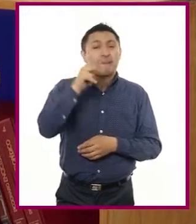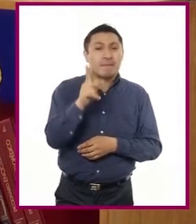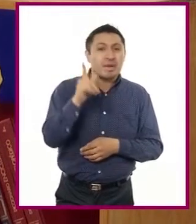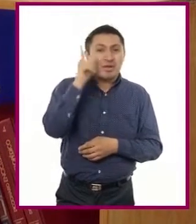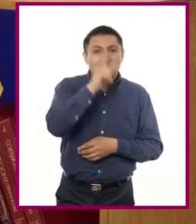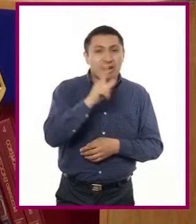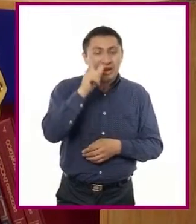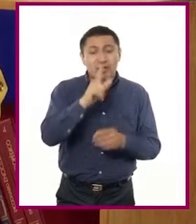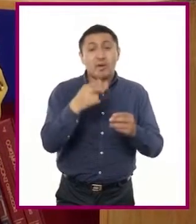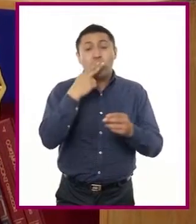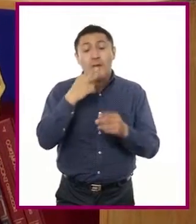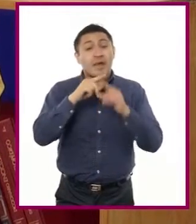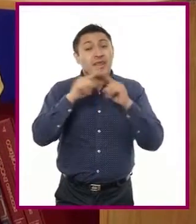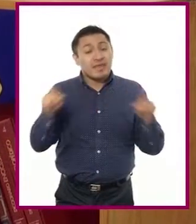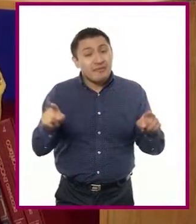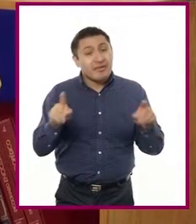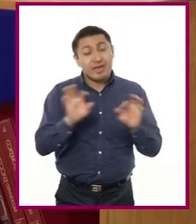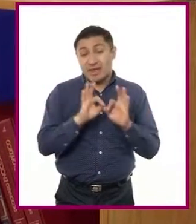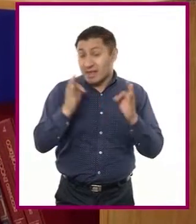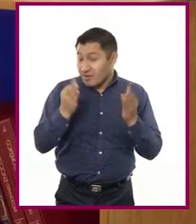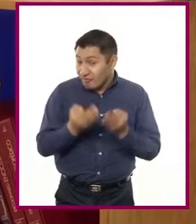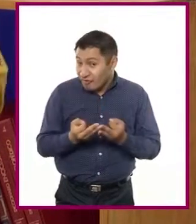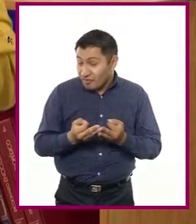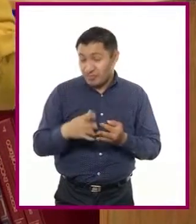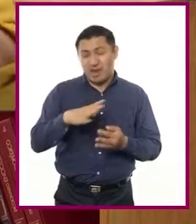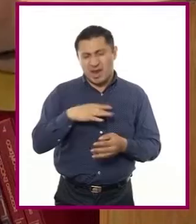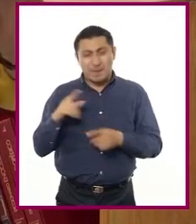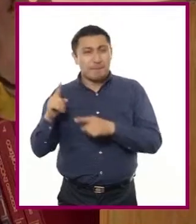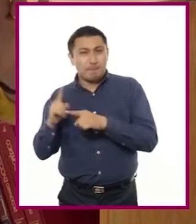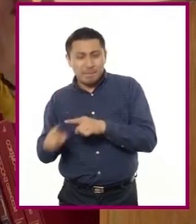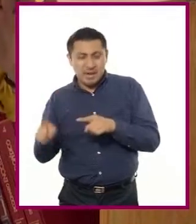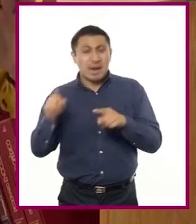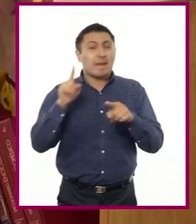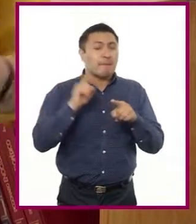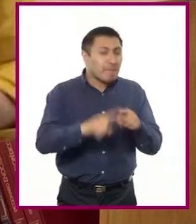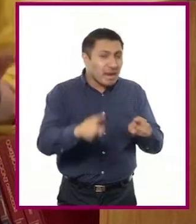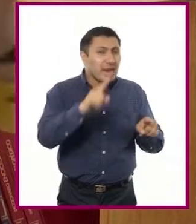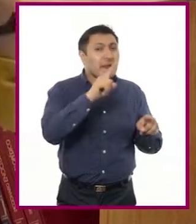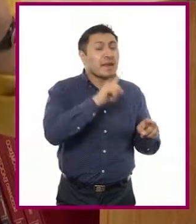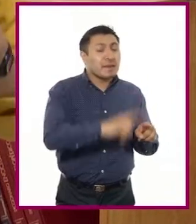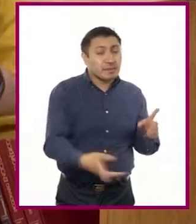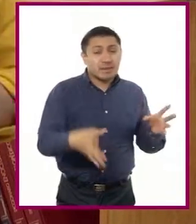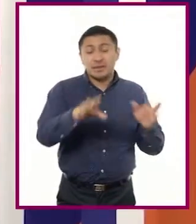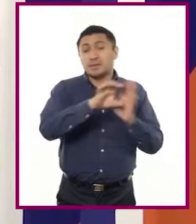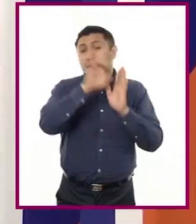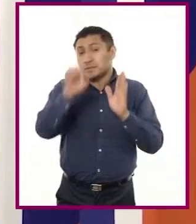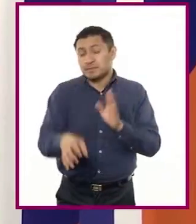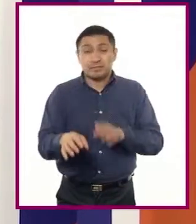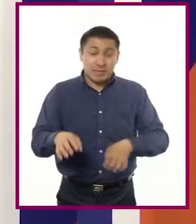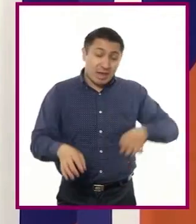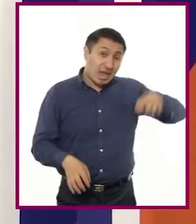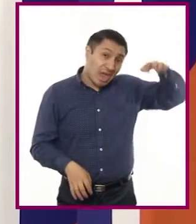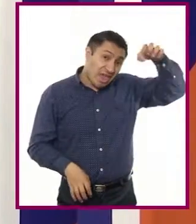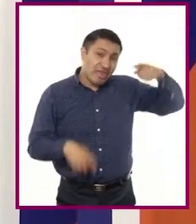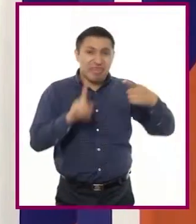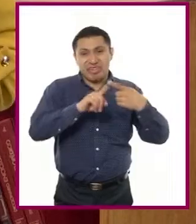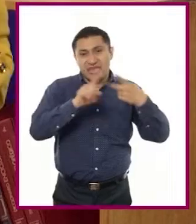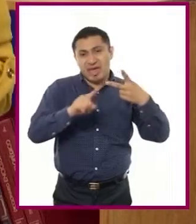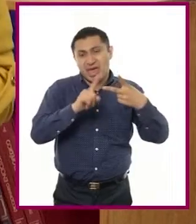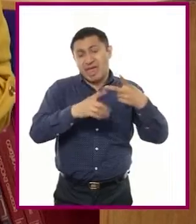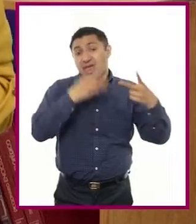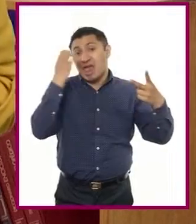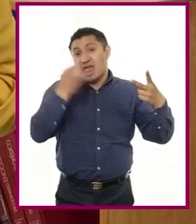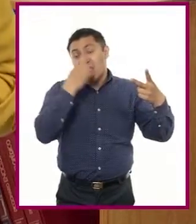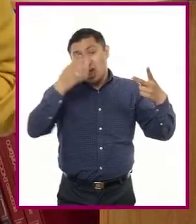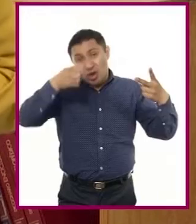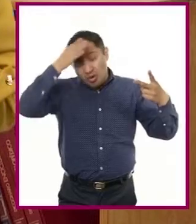manera. Hay diferencias que se vinculan con varios factores, como la edad, la escolaridad,